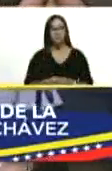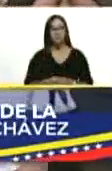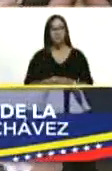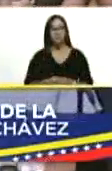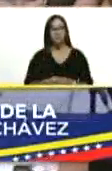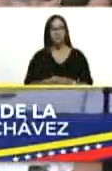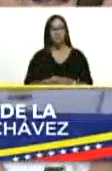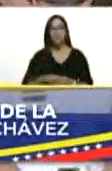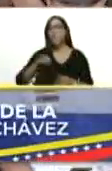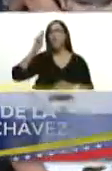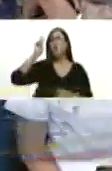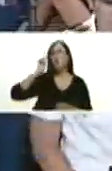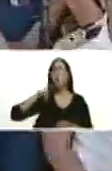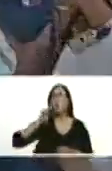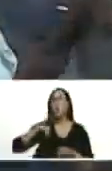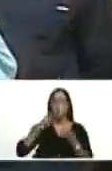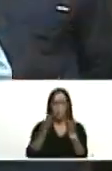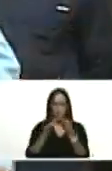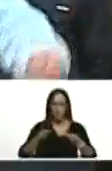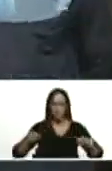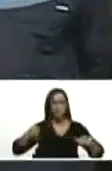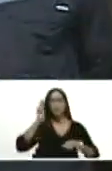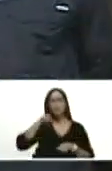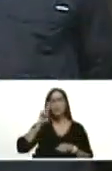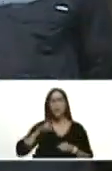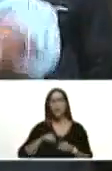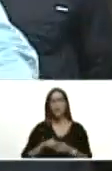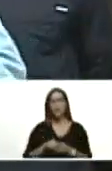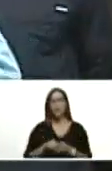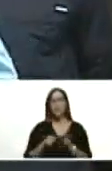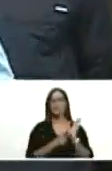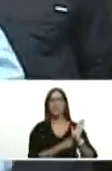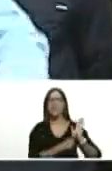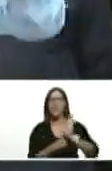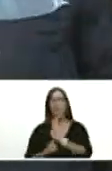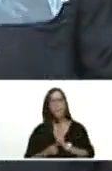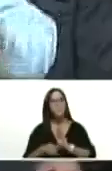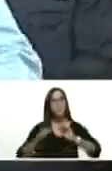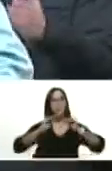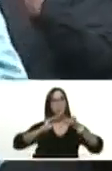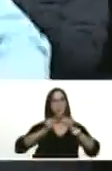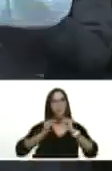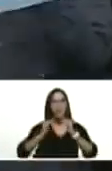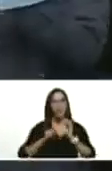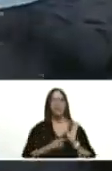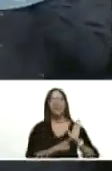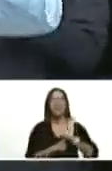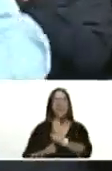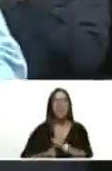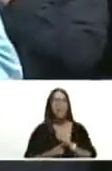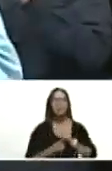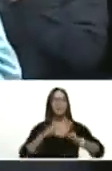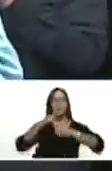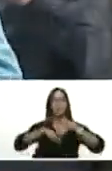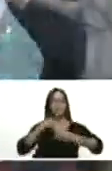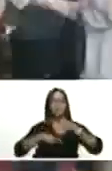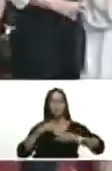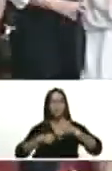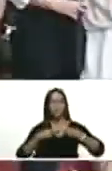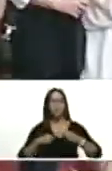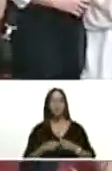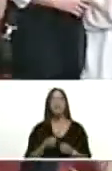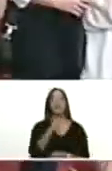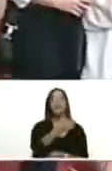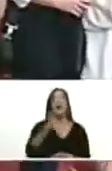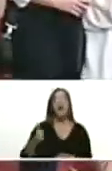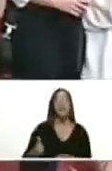Lo que nunca se llevará el viento es el ejemplo moral, el ejemplo ético, el ejemplo revolucionario de